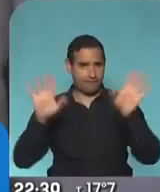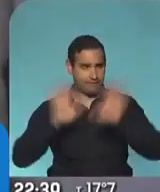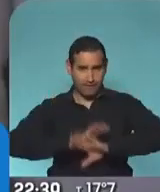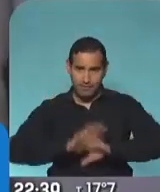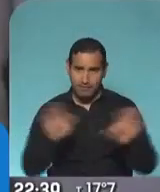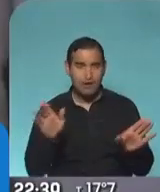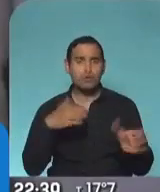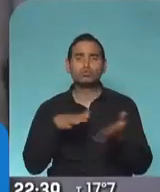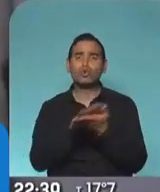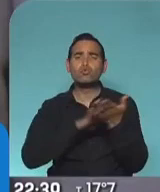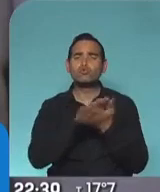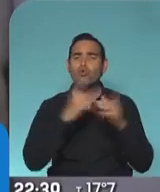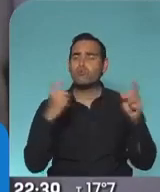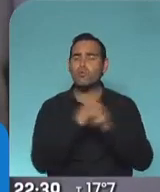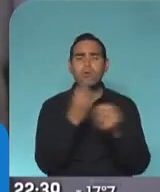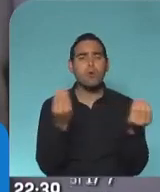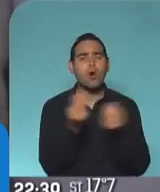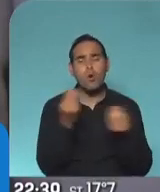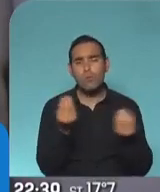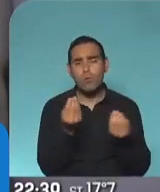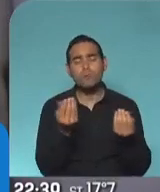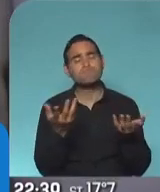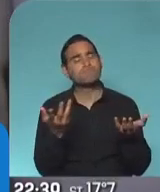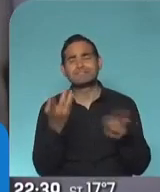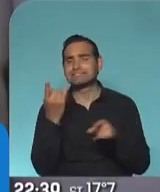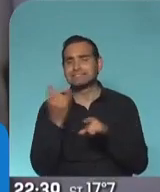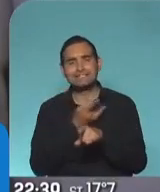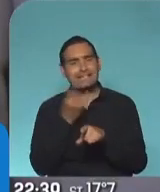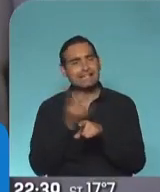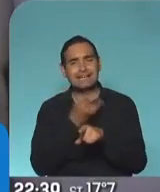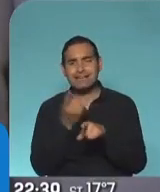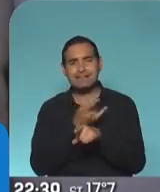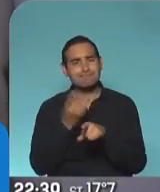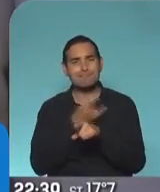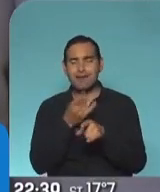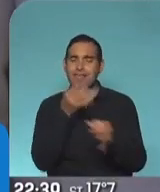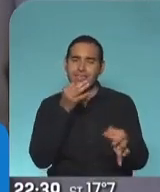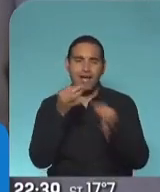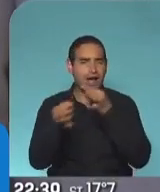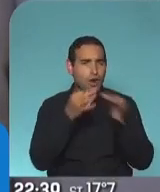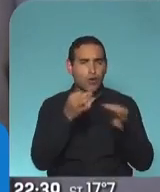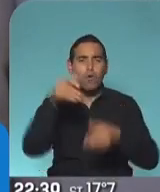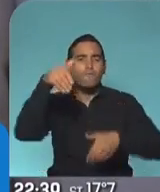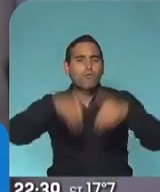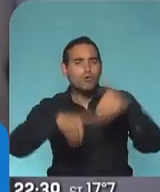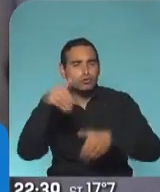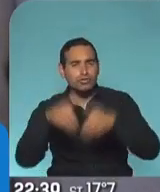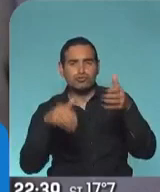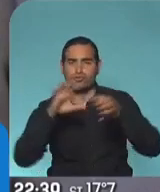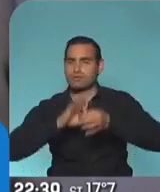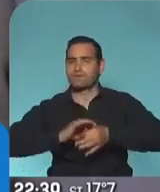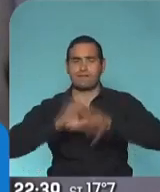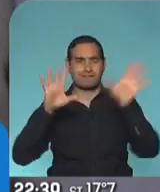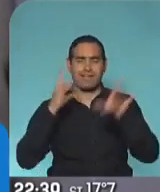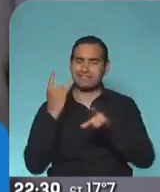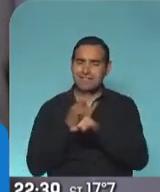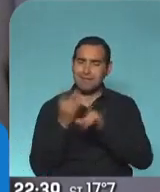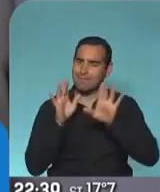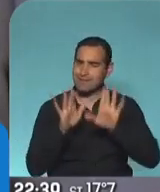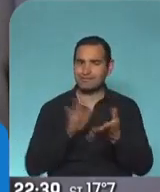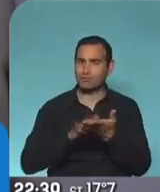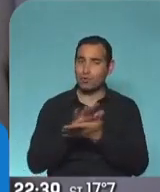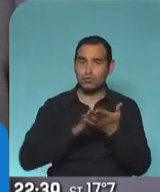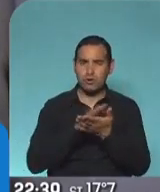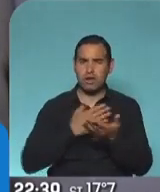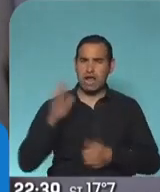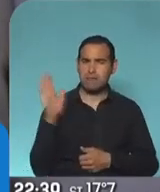camino de la solución de los conflictos es siempre la palabra, el voto y la libertad. La